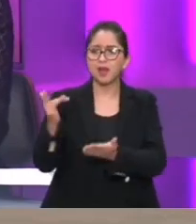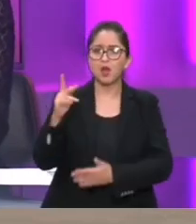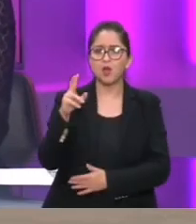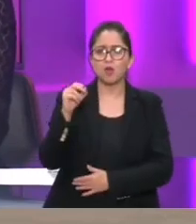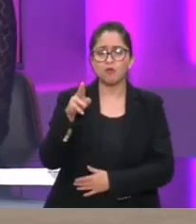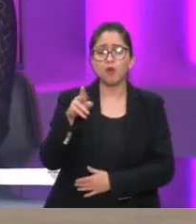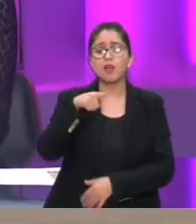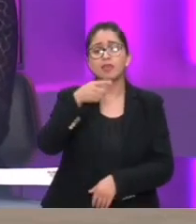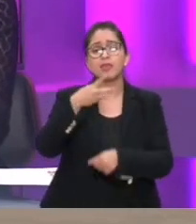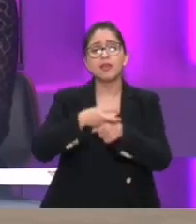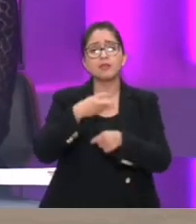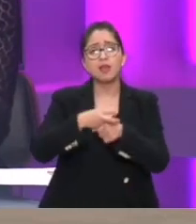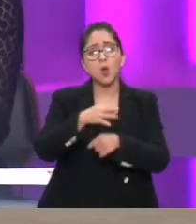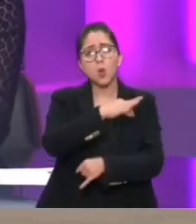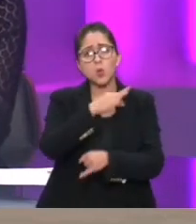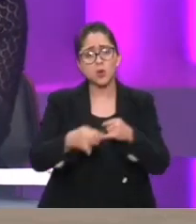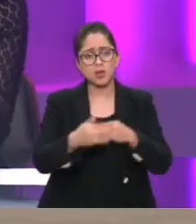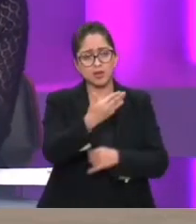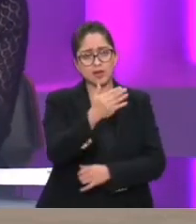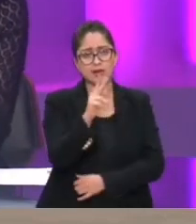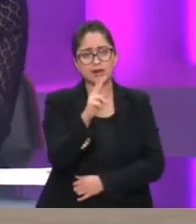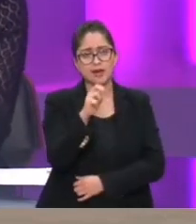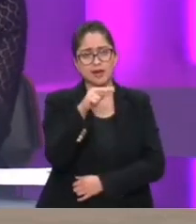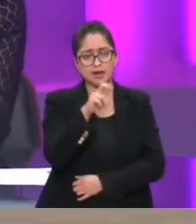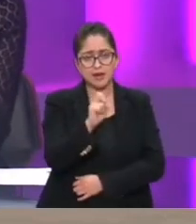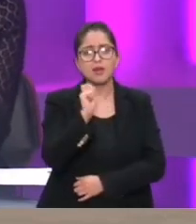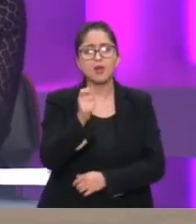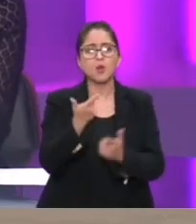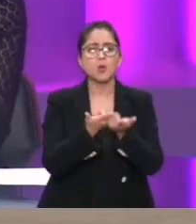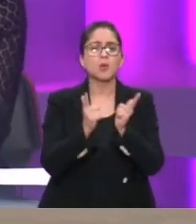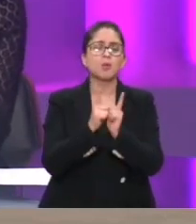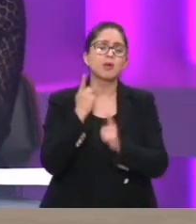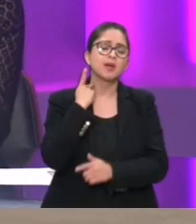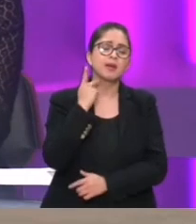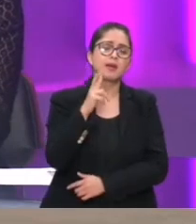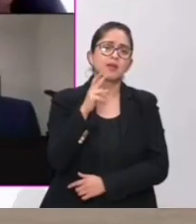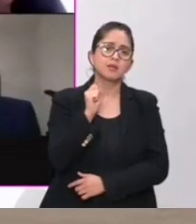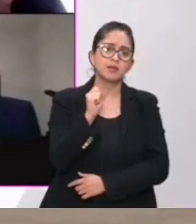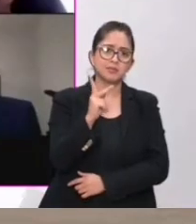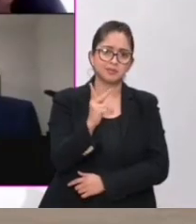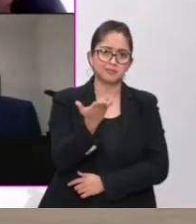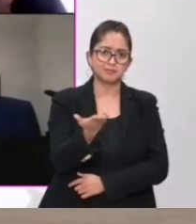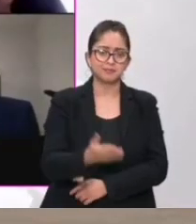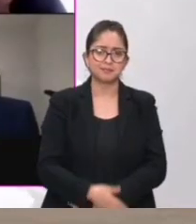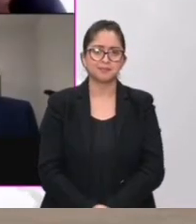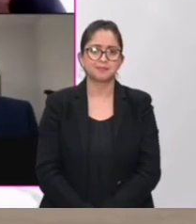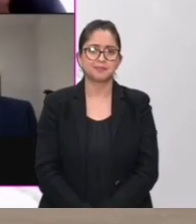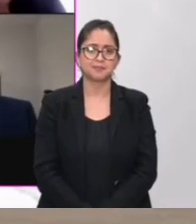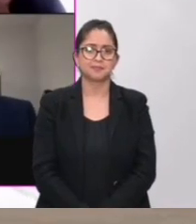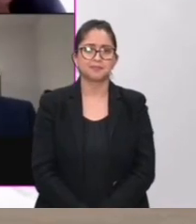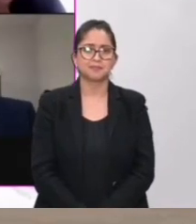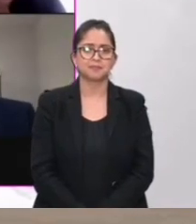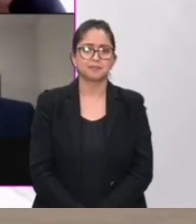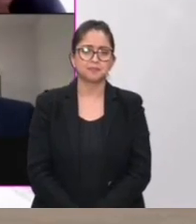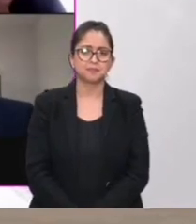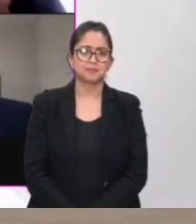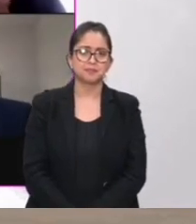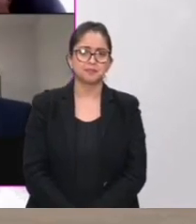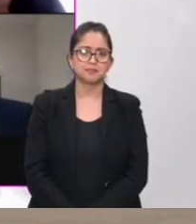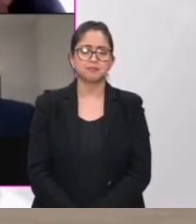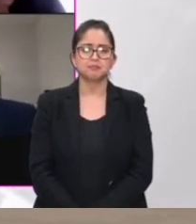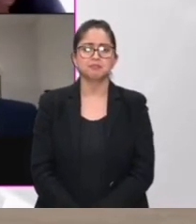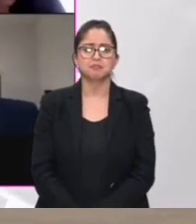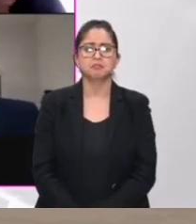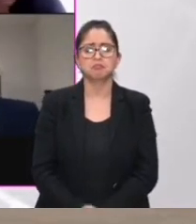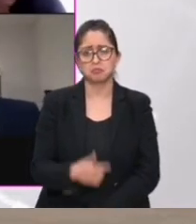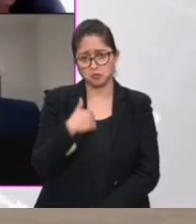y última participación, vamos con René Fujiwara, por favor, de redes sociales progresistas. Sí, yo estoy muy a favor de este tema de